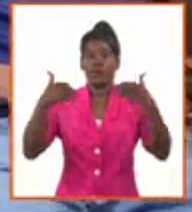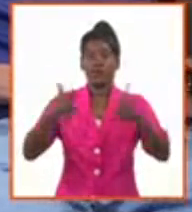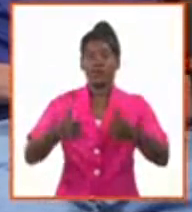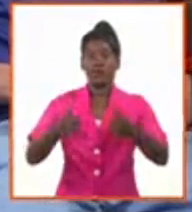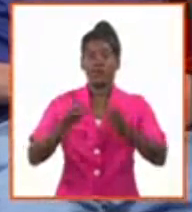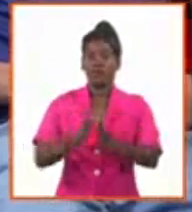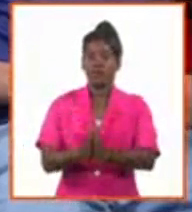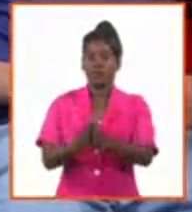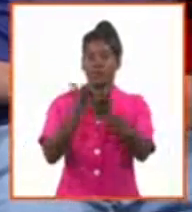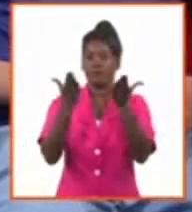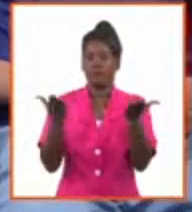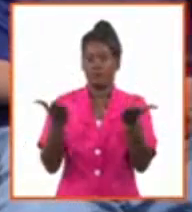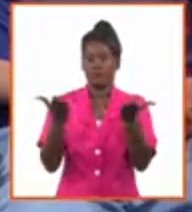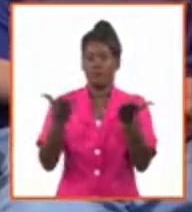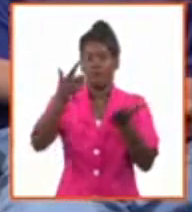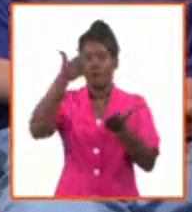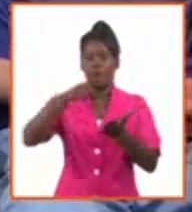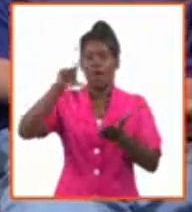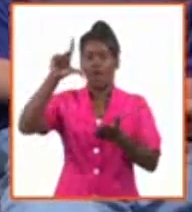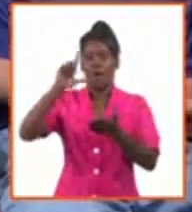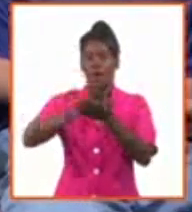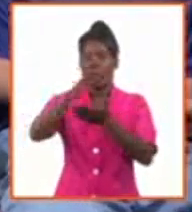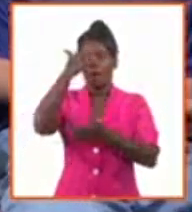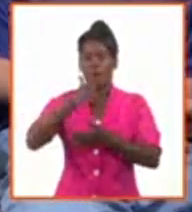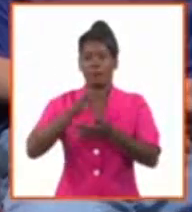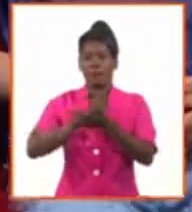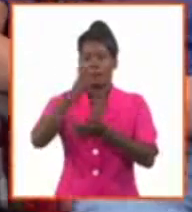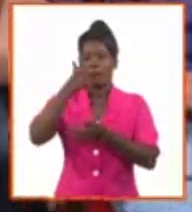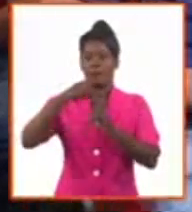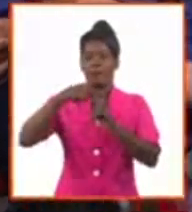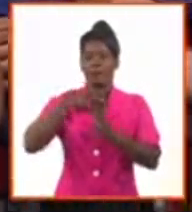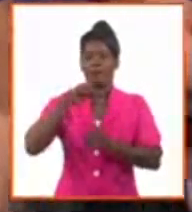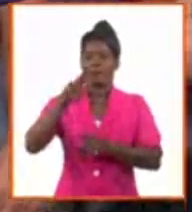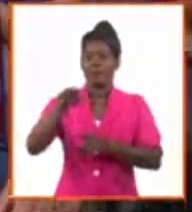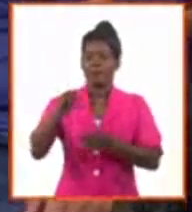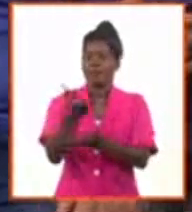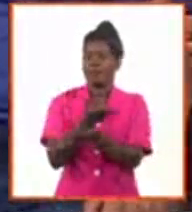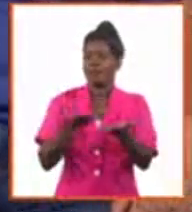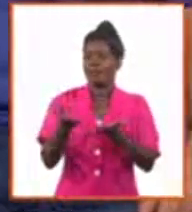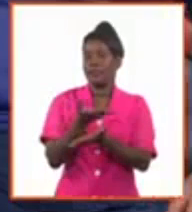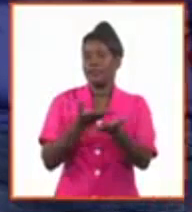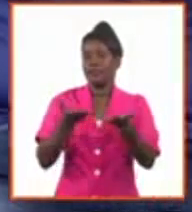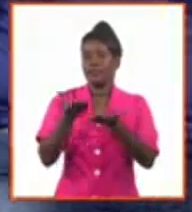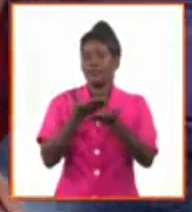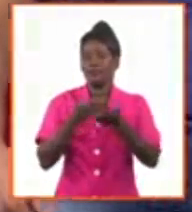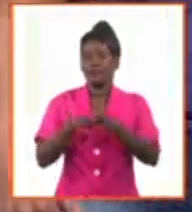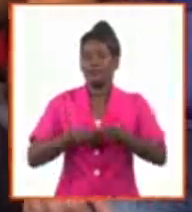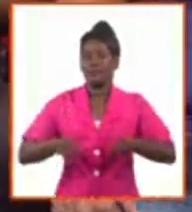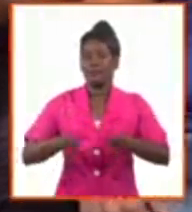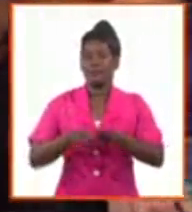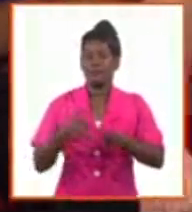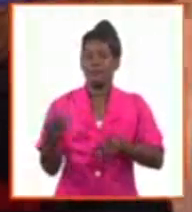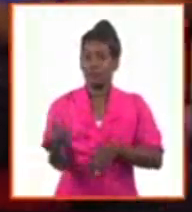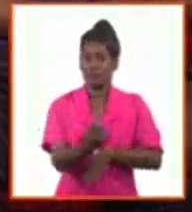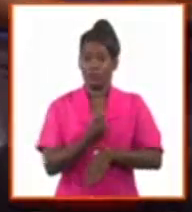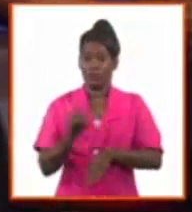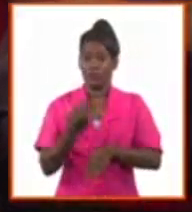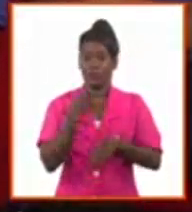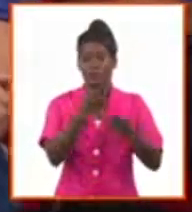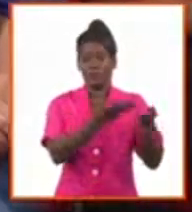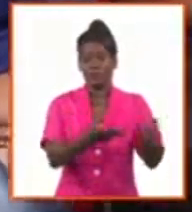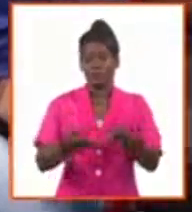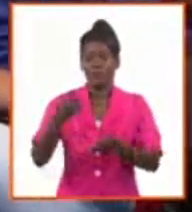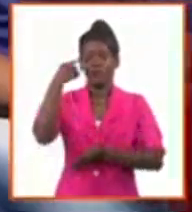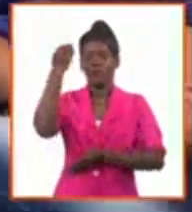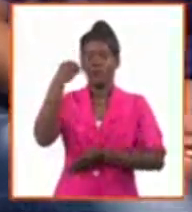revista Alma Mater, que este año celebra también su centenario, y con ellos pues estaremos compartiendo también nuestra mesa redonda de hoy. Así que los invito a saber